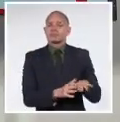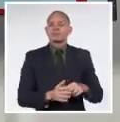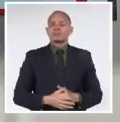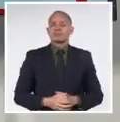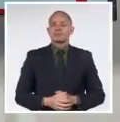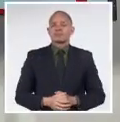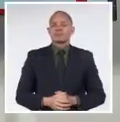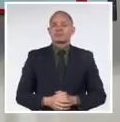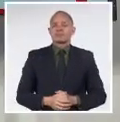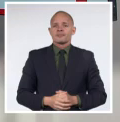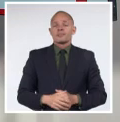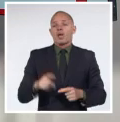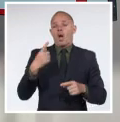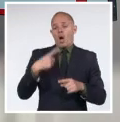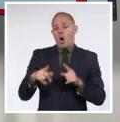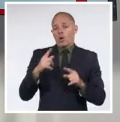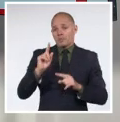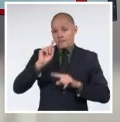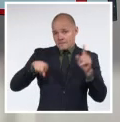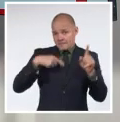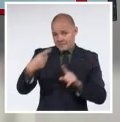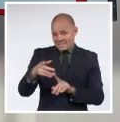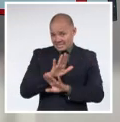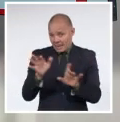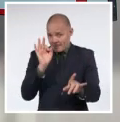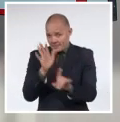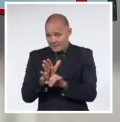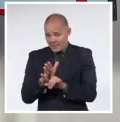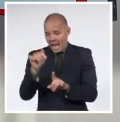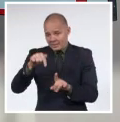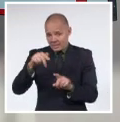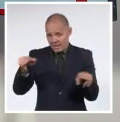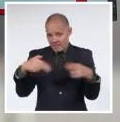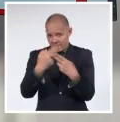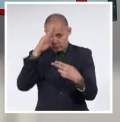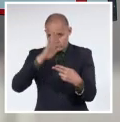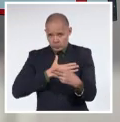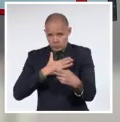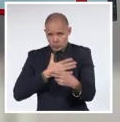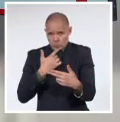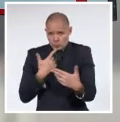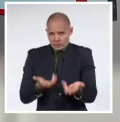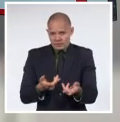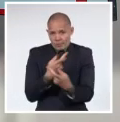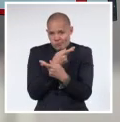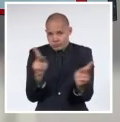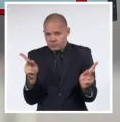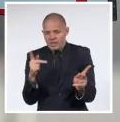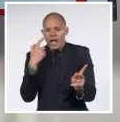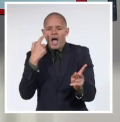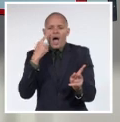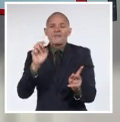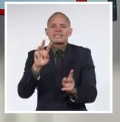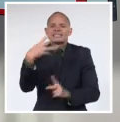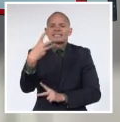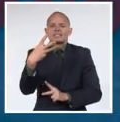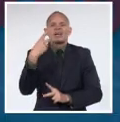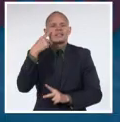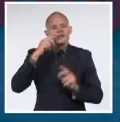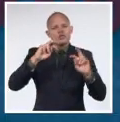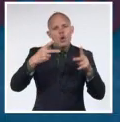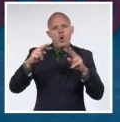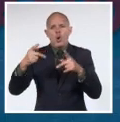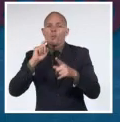liga élite del béisbol cubano, mañana tendremos 3 dobles juegos para comenzar a recuperar los choques aplazados del principio del